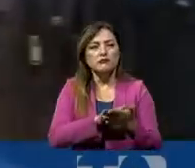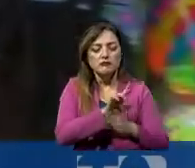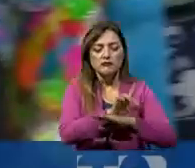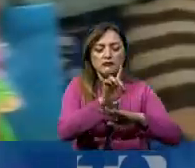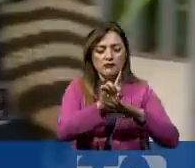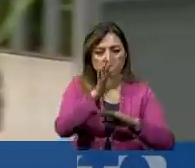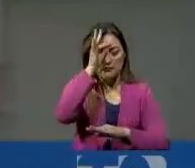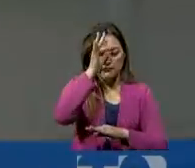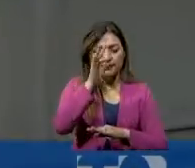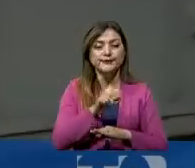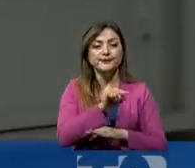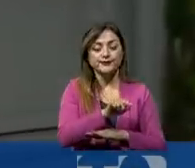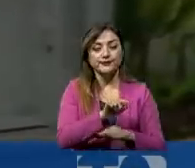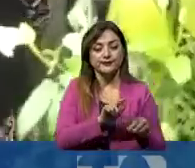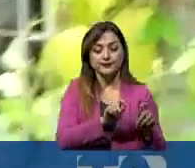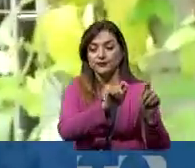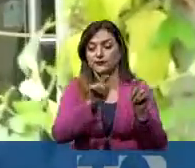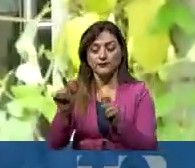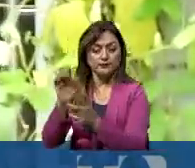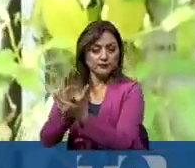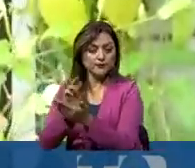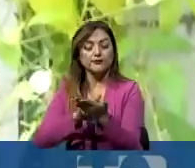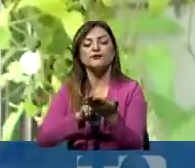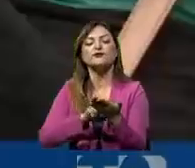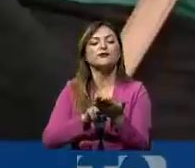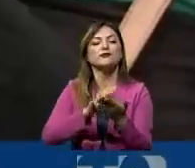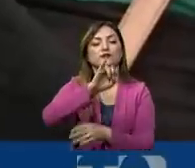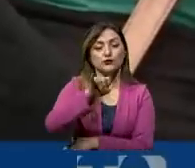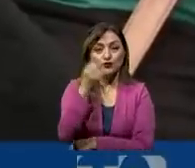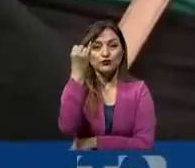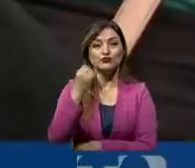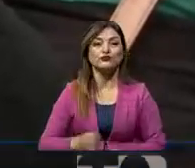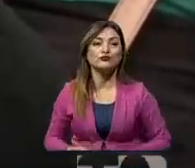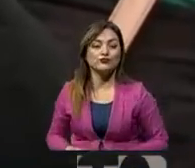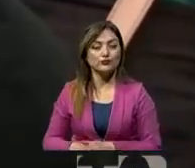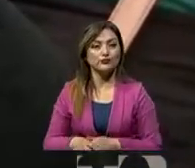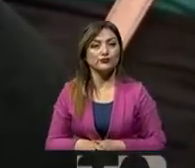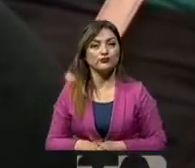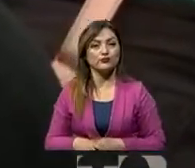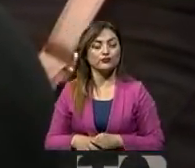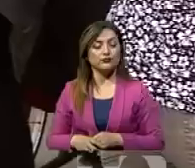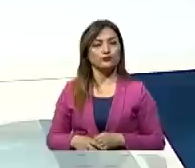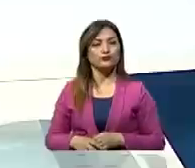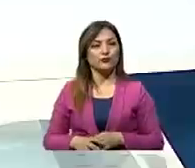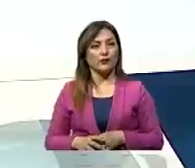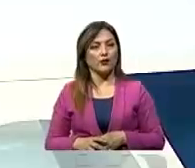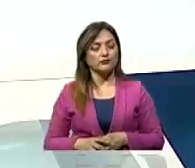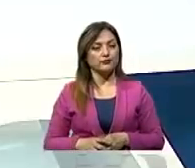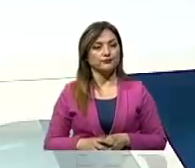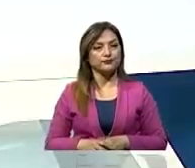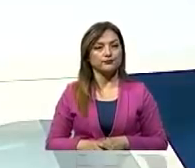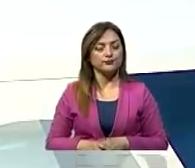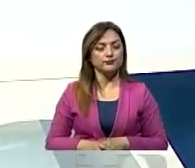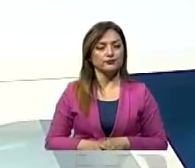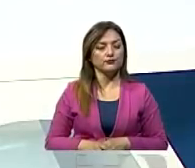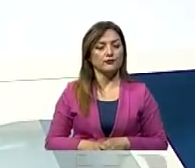de Solca e IES está prevista en Quito para este jueves. Vanessa Robles, 24 horas.